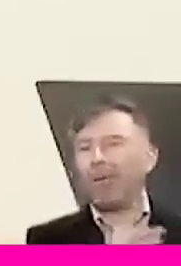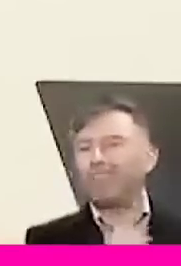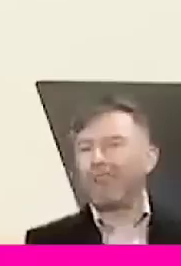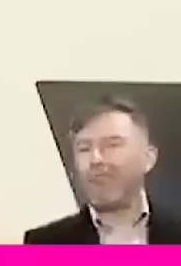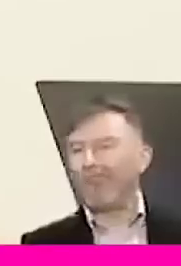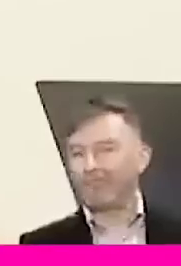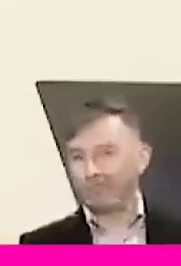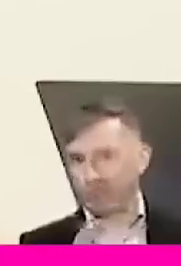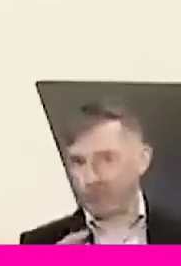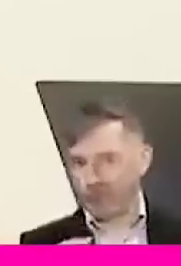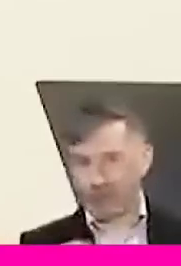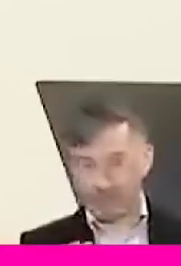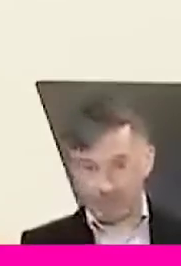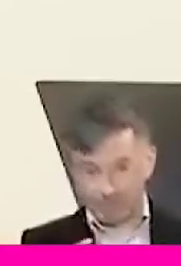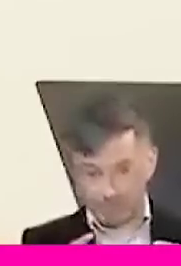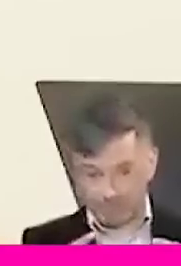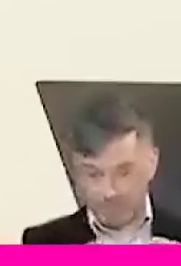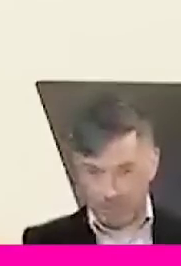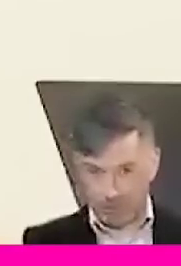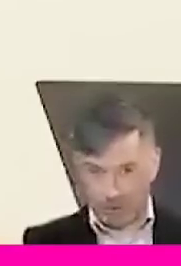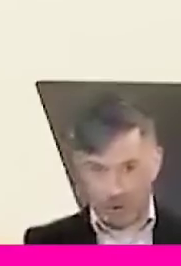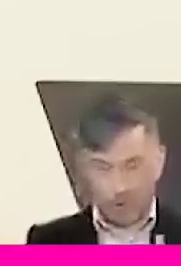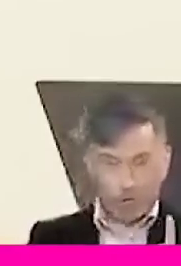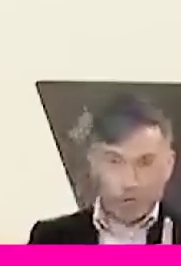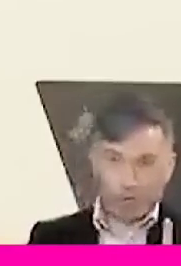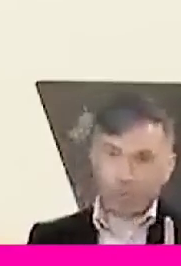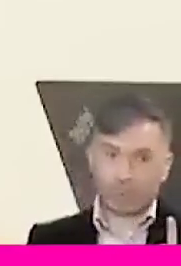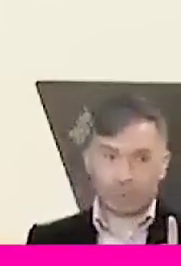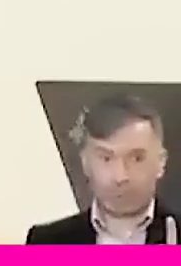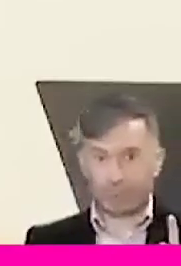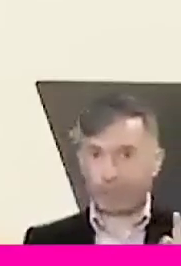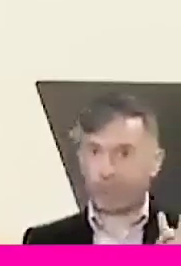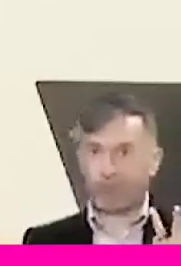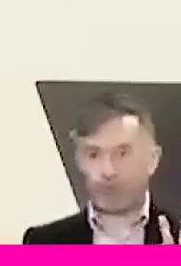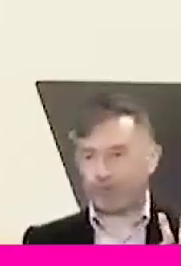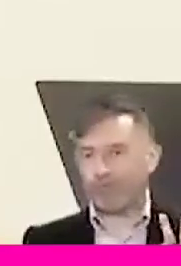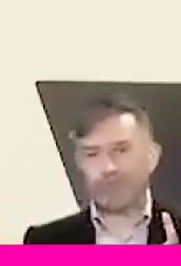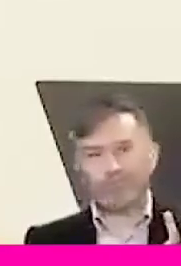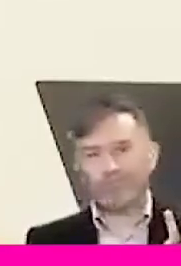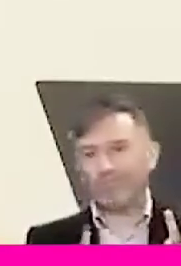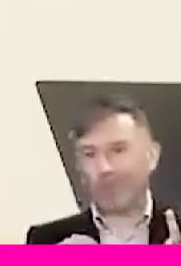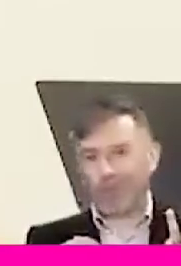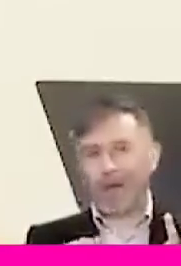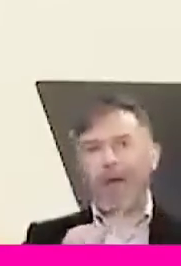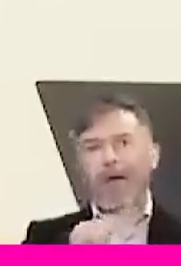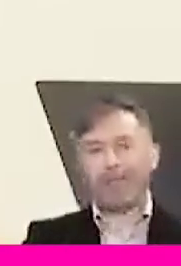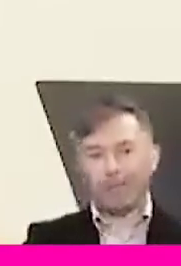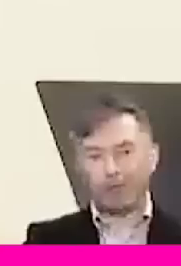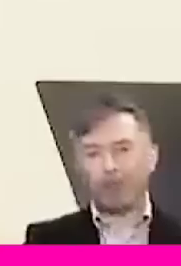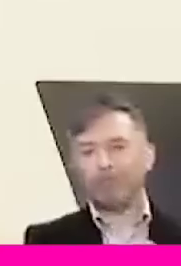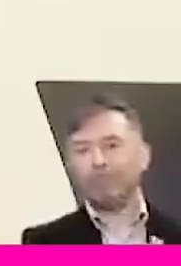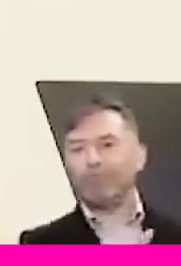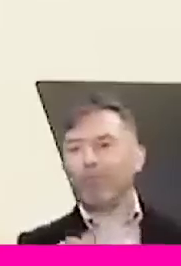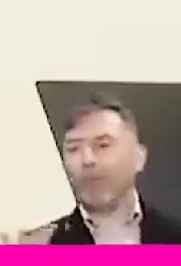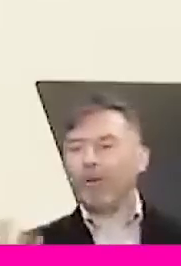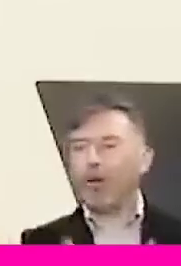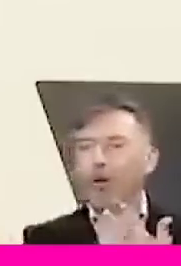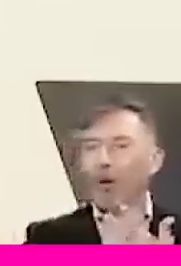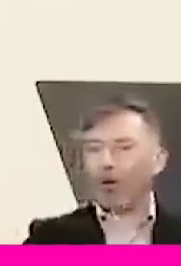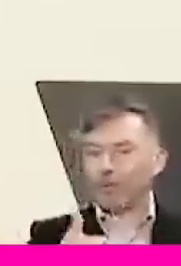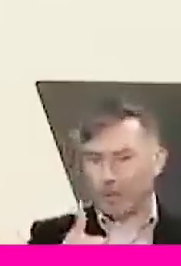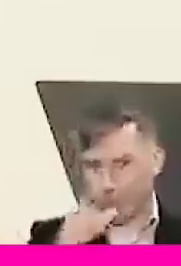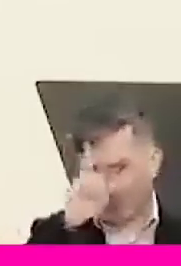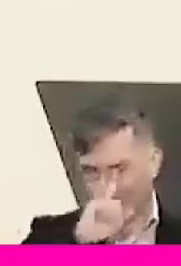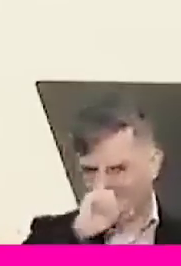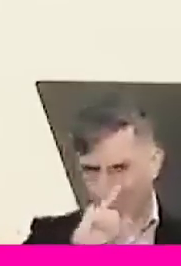y salvar al INE y a nuestro hermoso país Ahora o nunca señores puede usted que opinar nuestro comentario